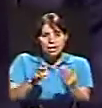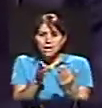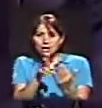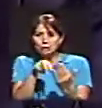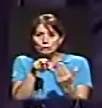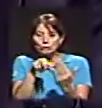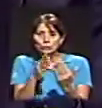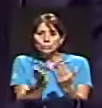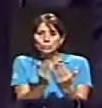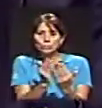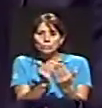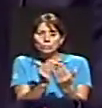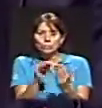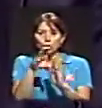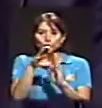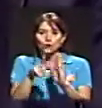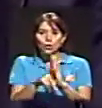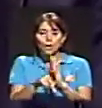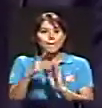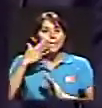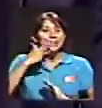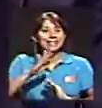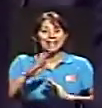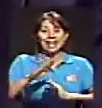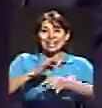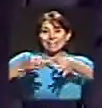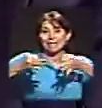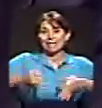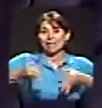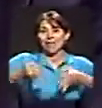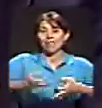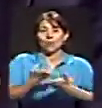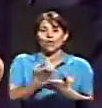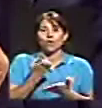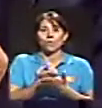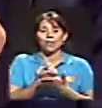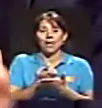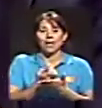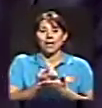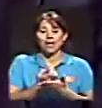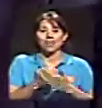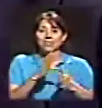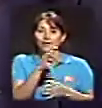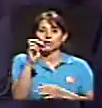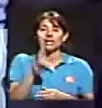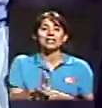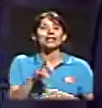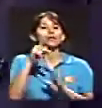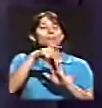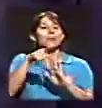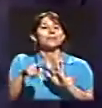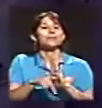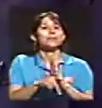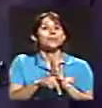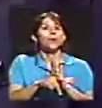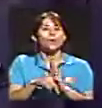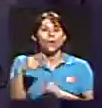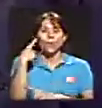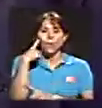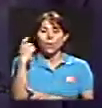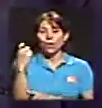que la integridad económica del Estado es un principio fundamental porque es más preciso que el otro, que